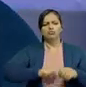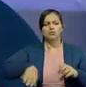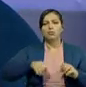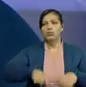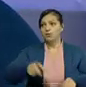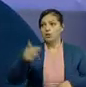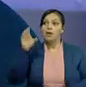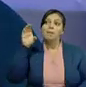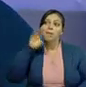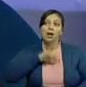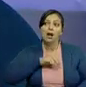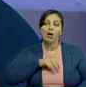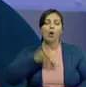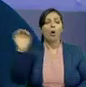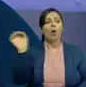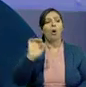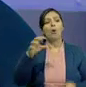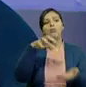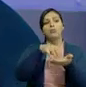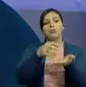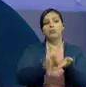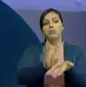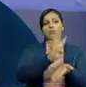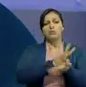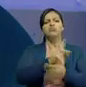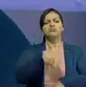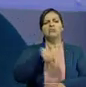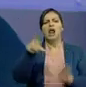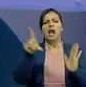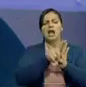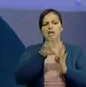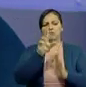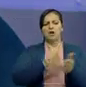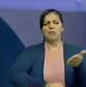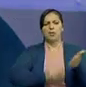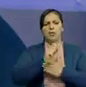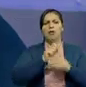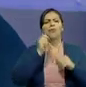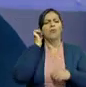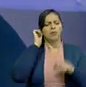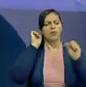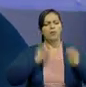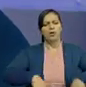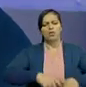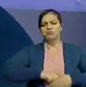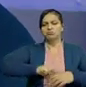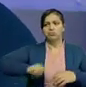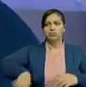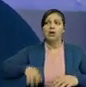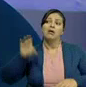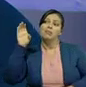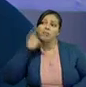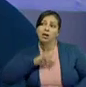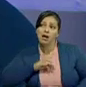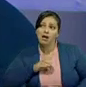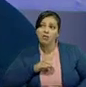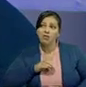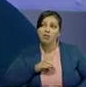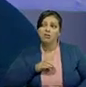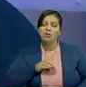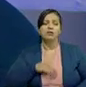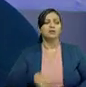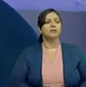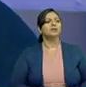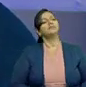son cómplices, encubridores. Pues también el silencio es una manera de estar apoyando ese tipo de situaciones